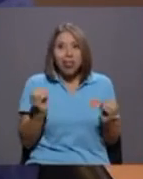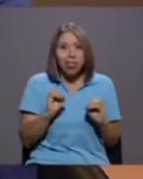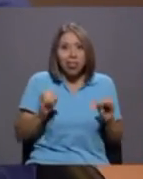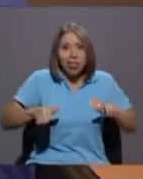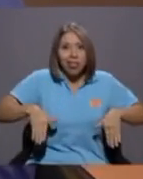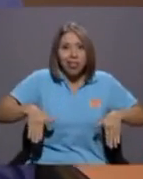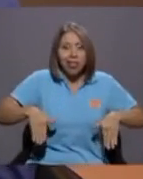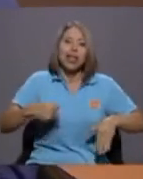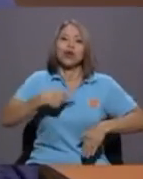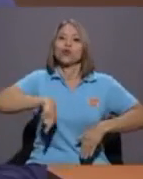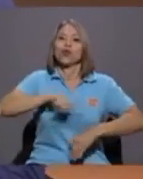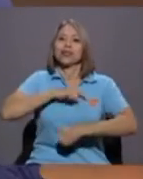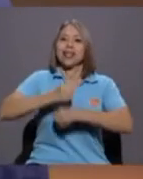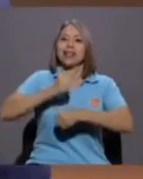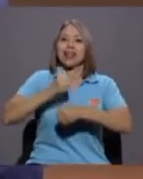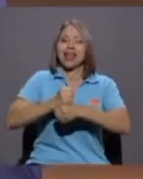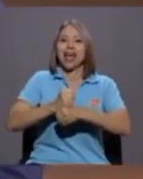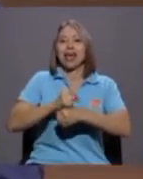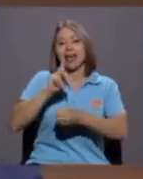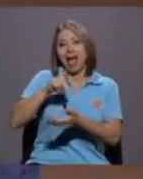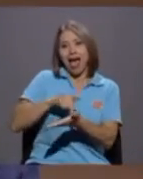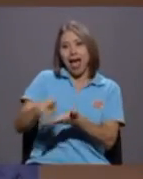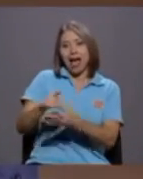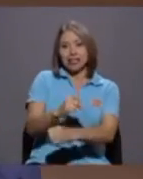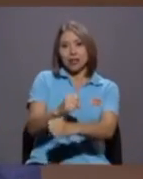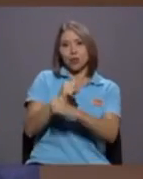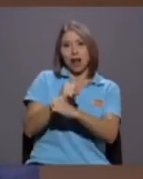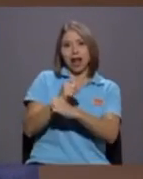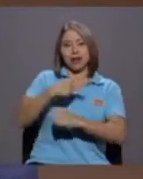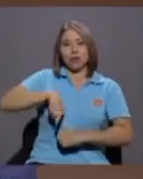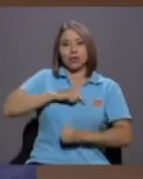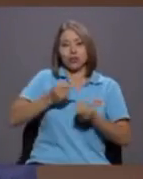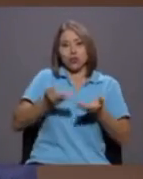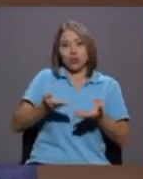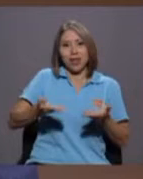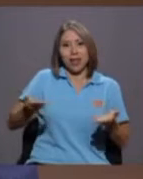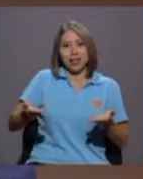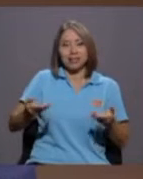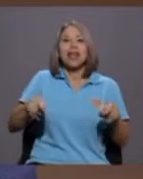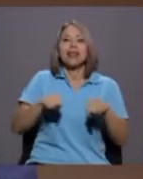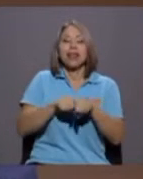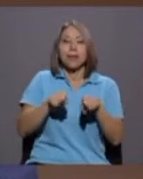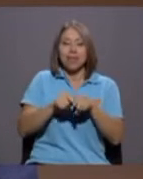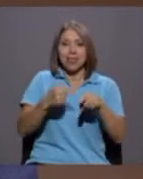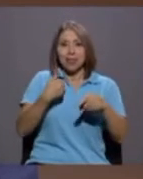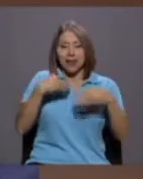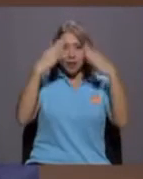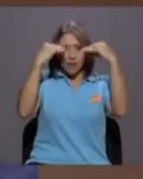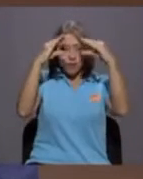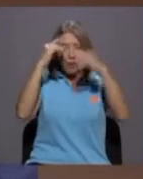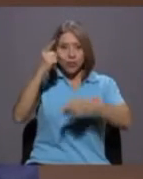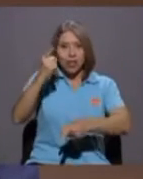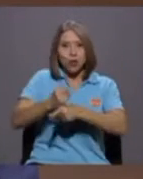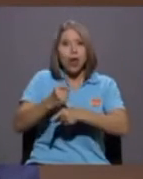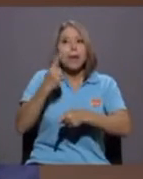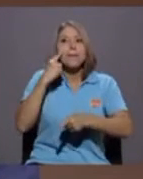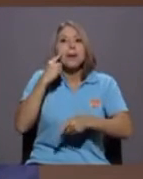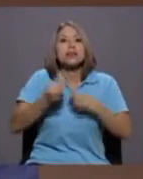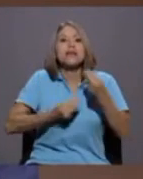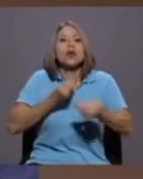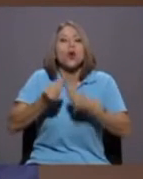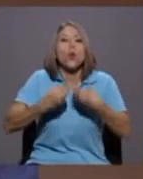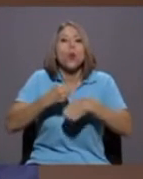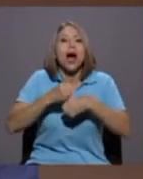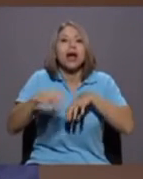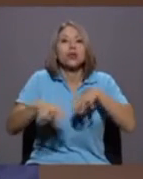asegurar nuestros bienes y es tarea nuestra tomar información adecuada para saber cómo actuar ante los fenómenos